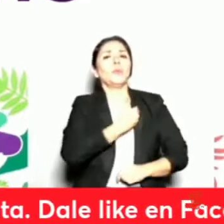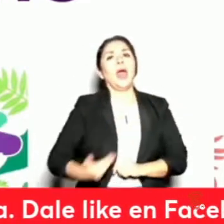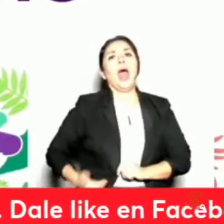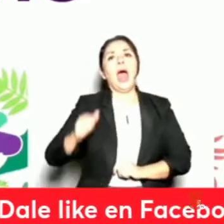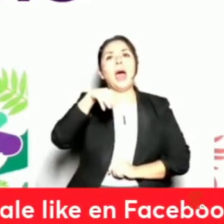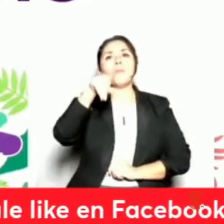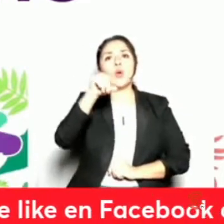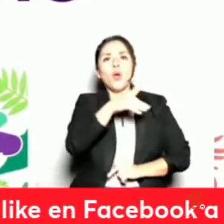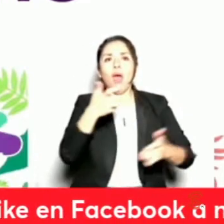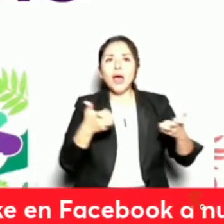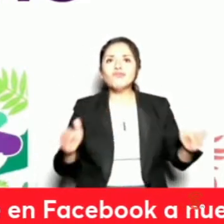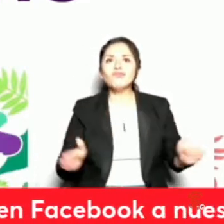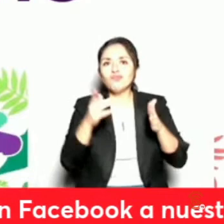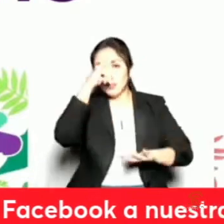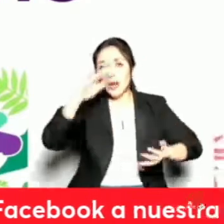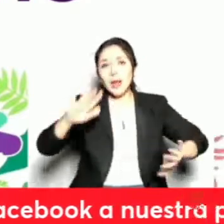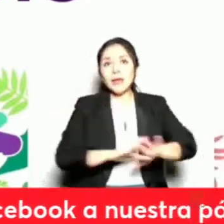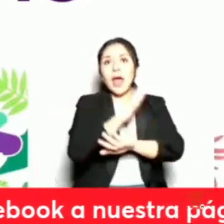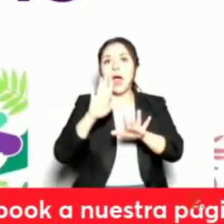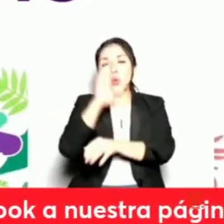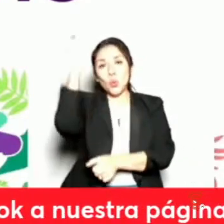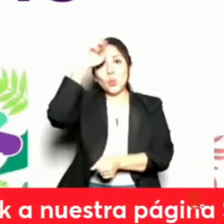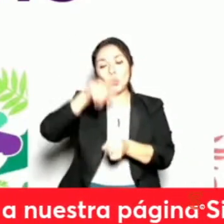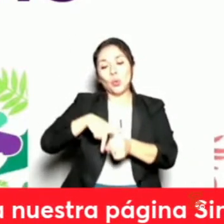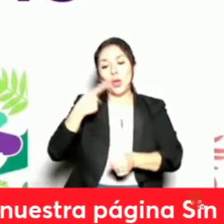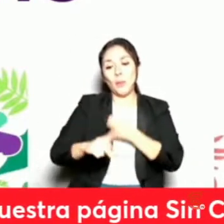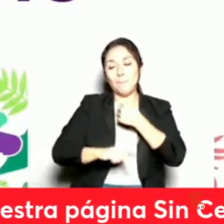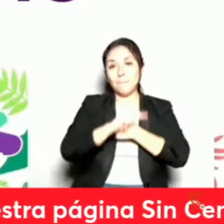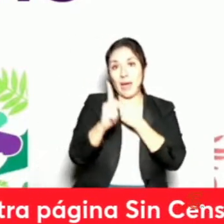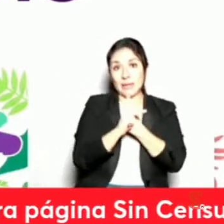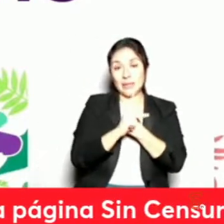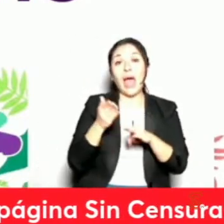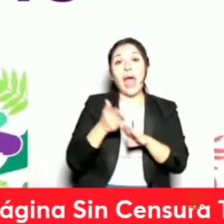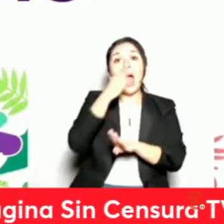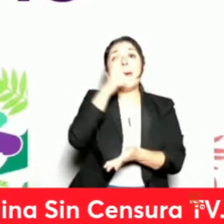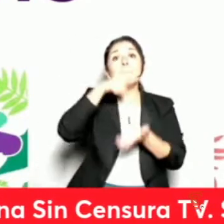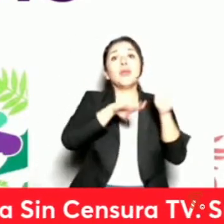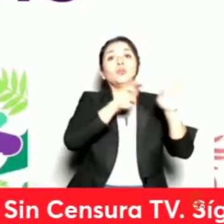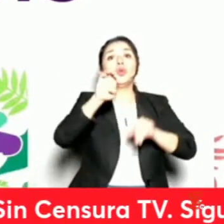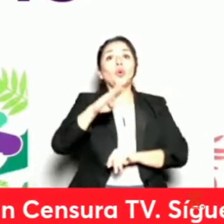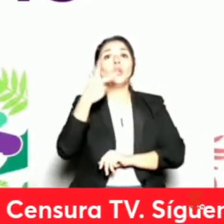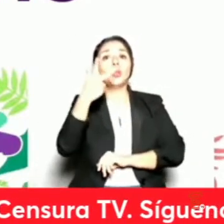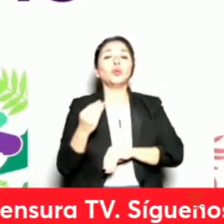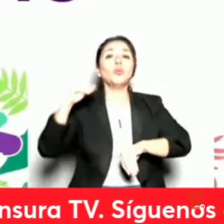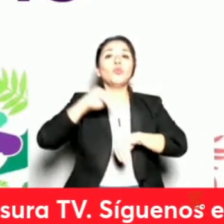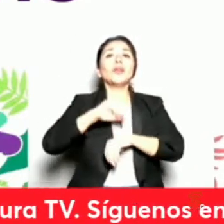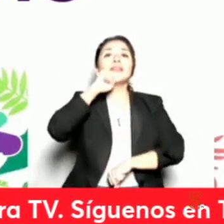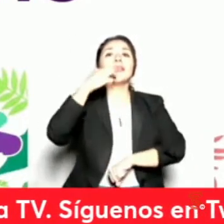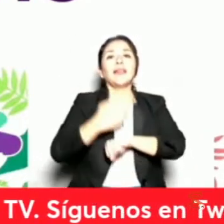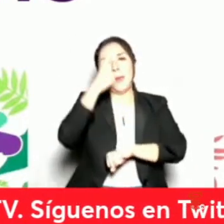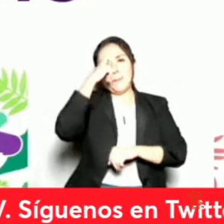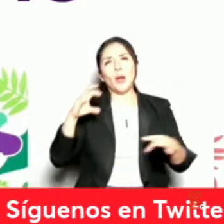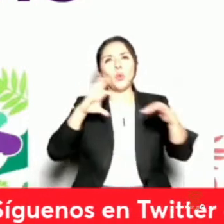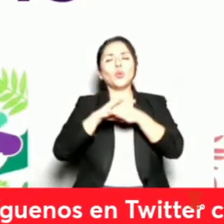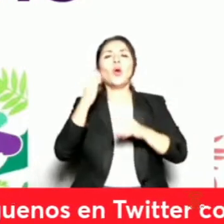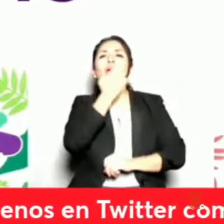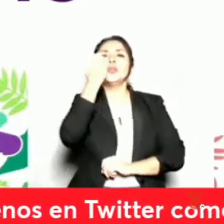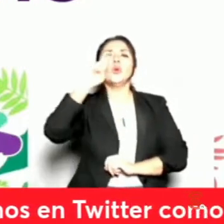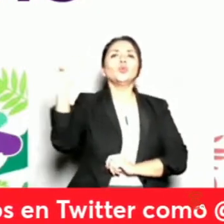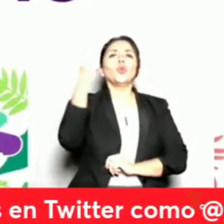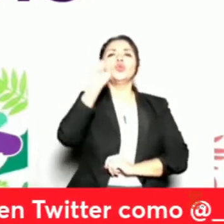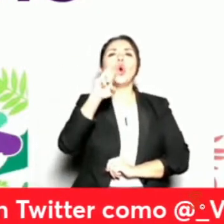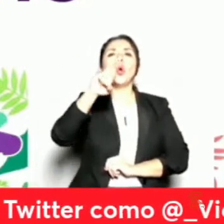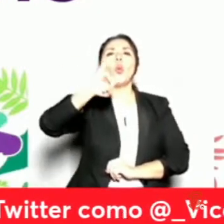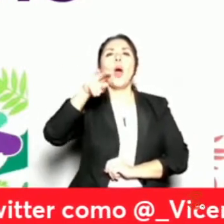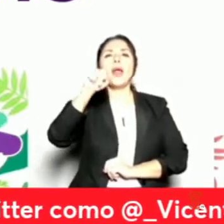donde ha impulsado la transformación cultural del país. En el 98 se integró a la Dirección de Difusión Cultural de la Universidad del Claustro de Sor Juana,